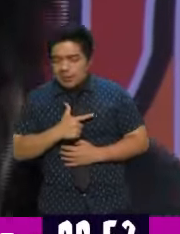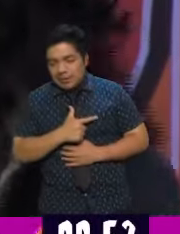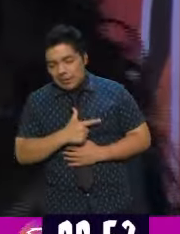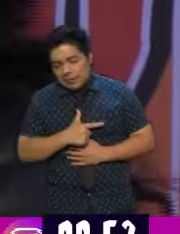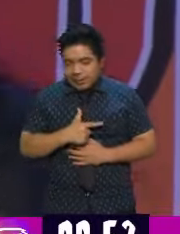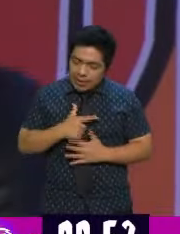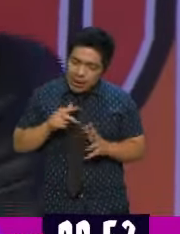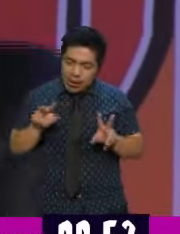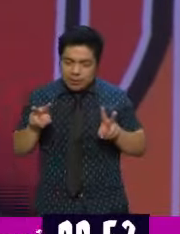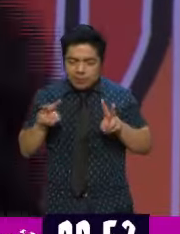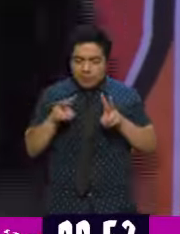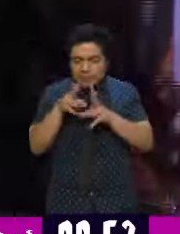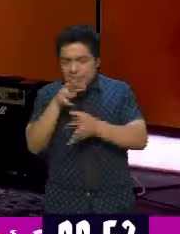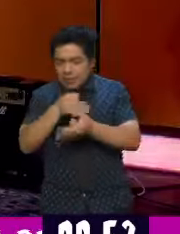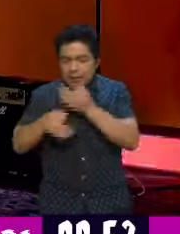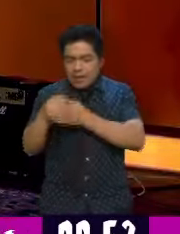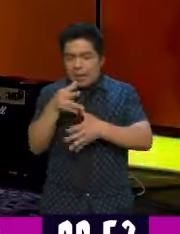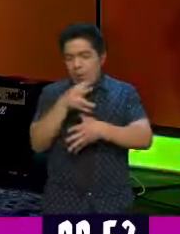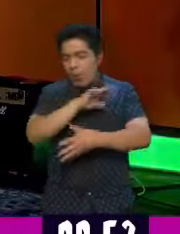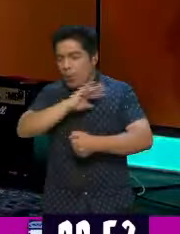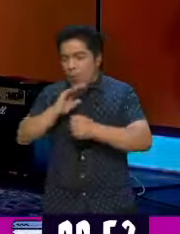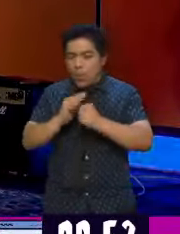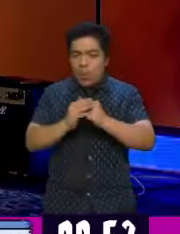Habernos consumido.